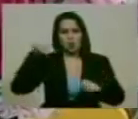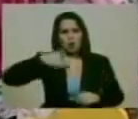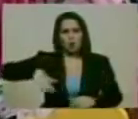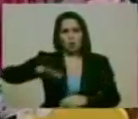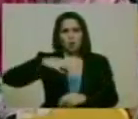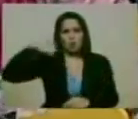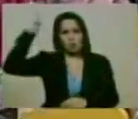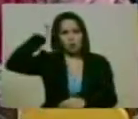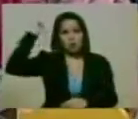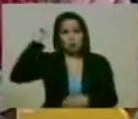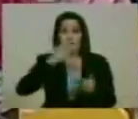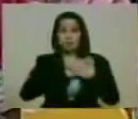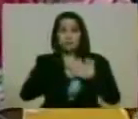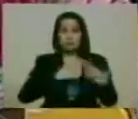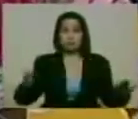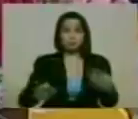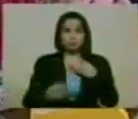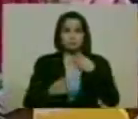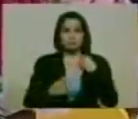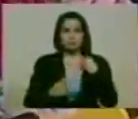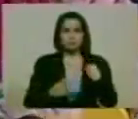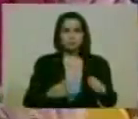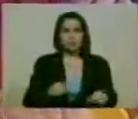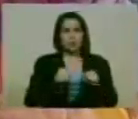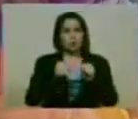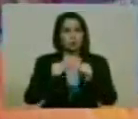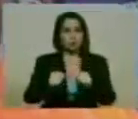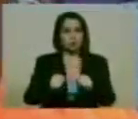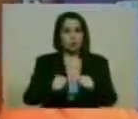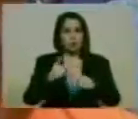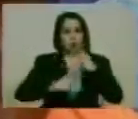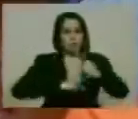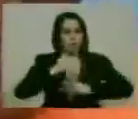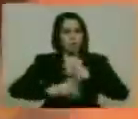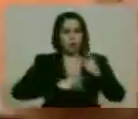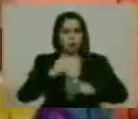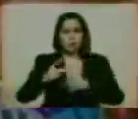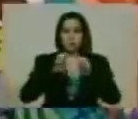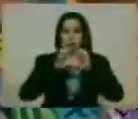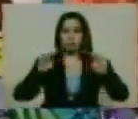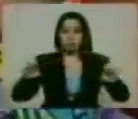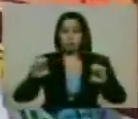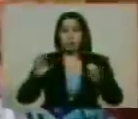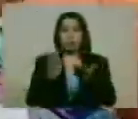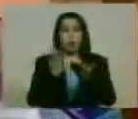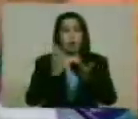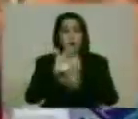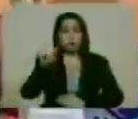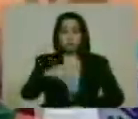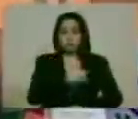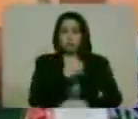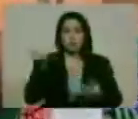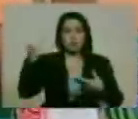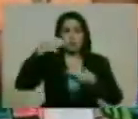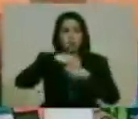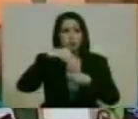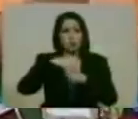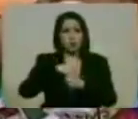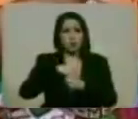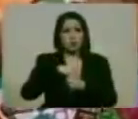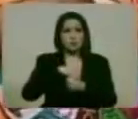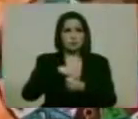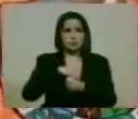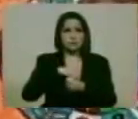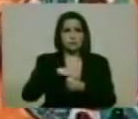comunidades indígenas que contribuirá al proceso de descolonización a nivel nacional e incluir la